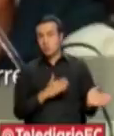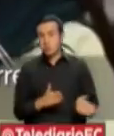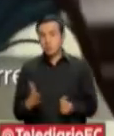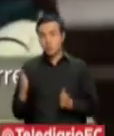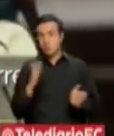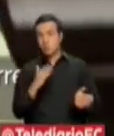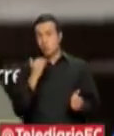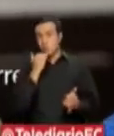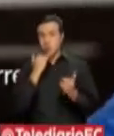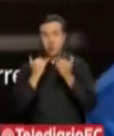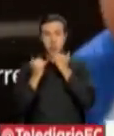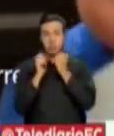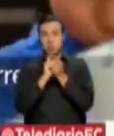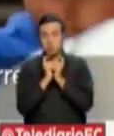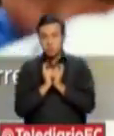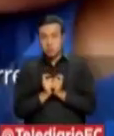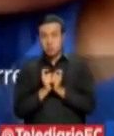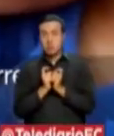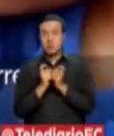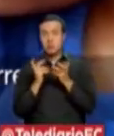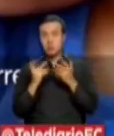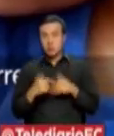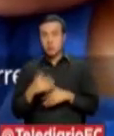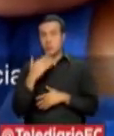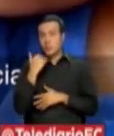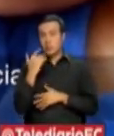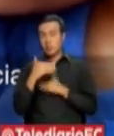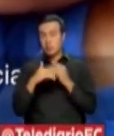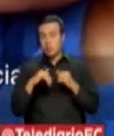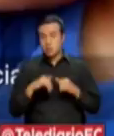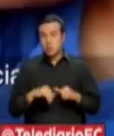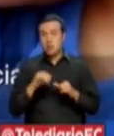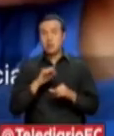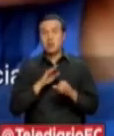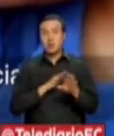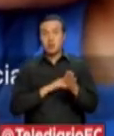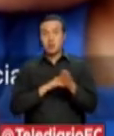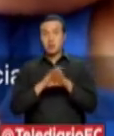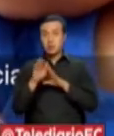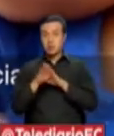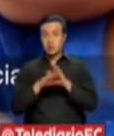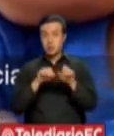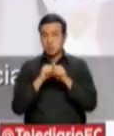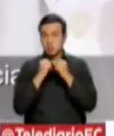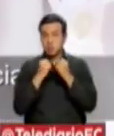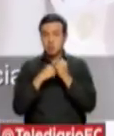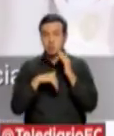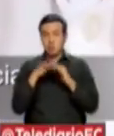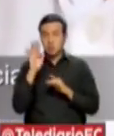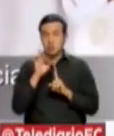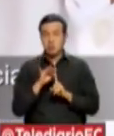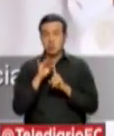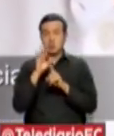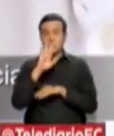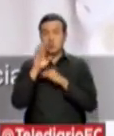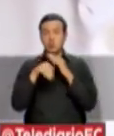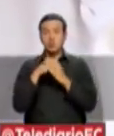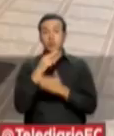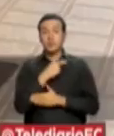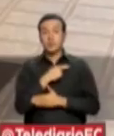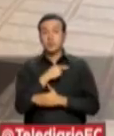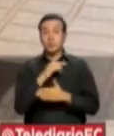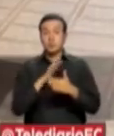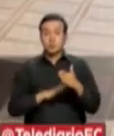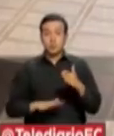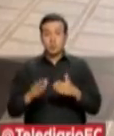corregir y qué es lo que se puede mejorar invito a la sociedad y de manera especial a todas las universidades del país